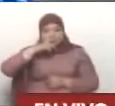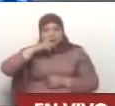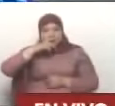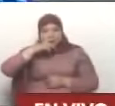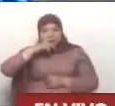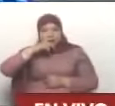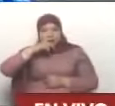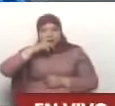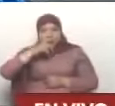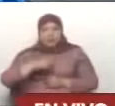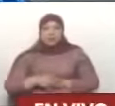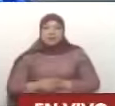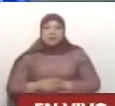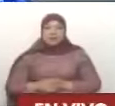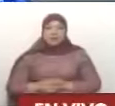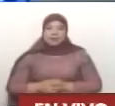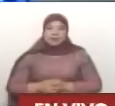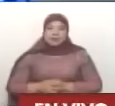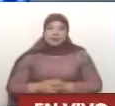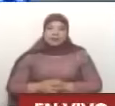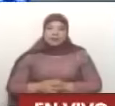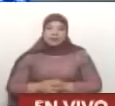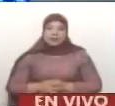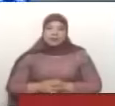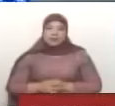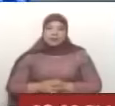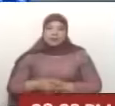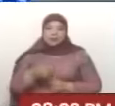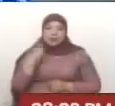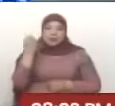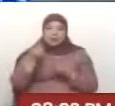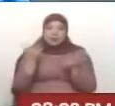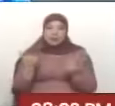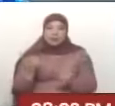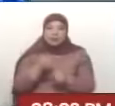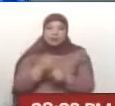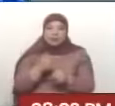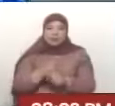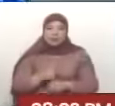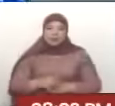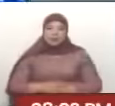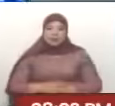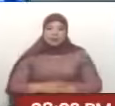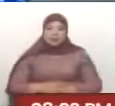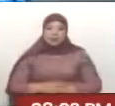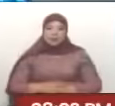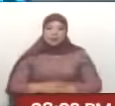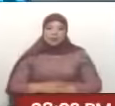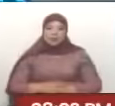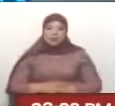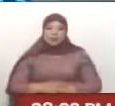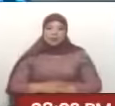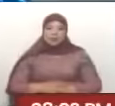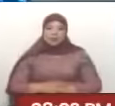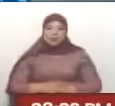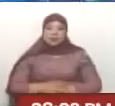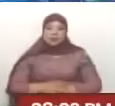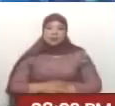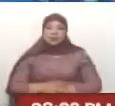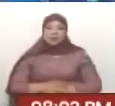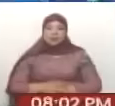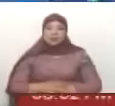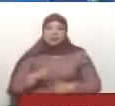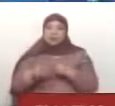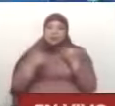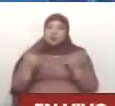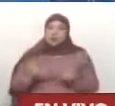humilde, trabajador y valiente. Bueno, esto ha sido, yo digo